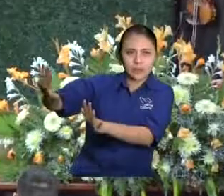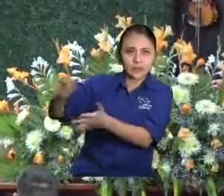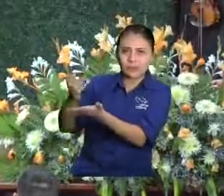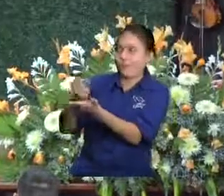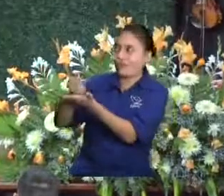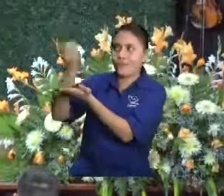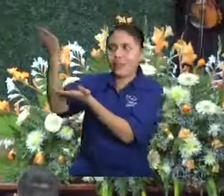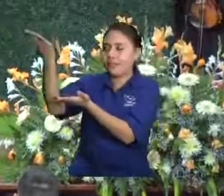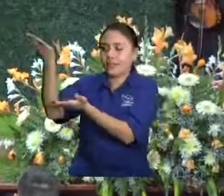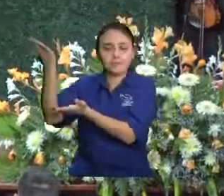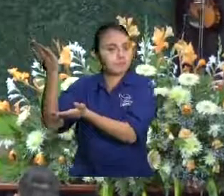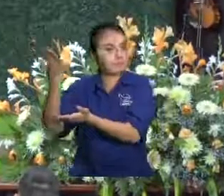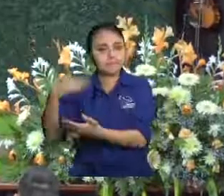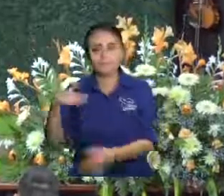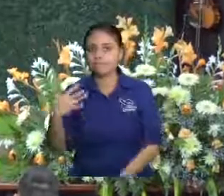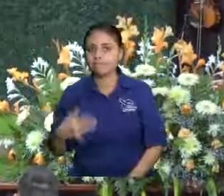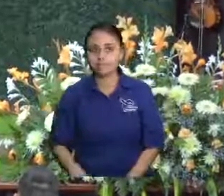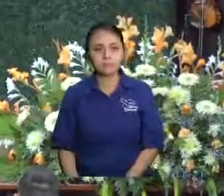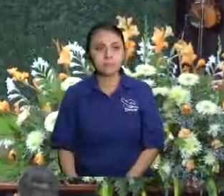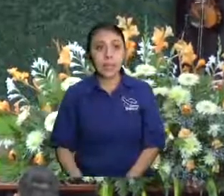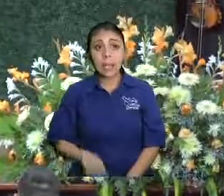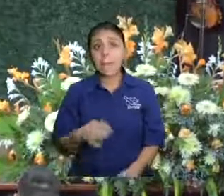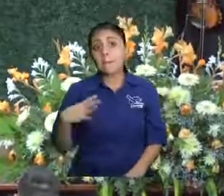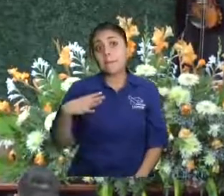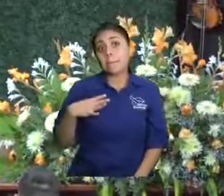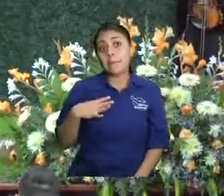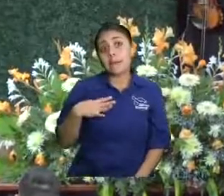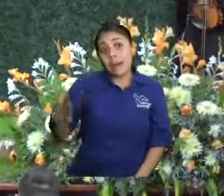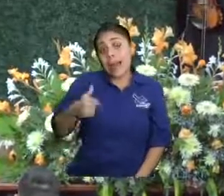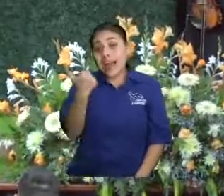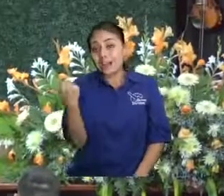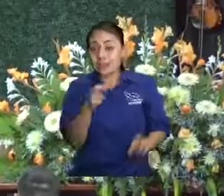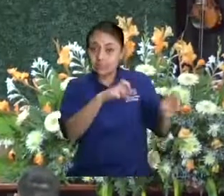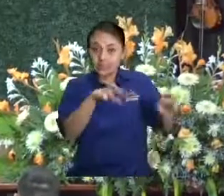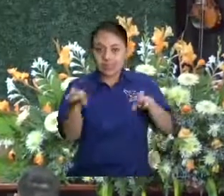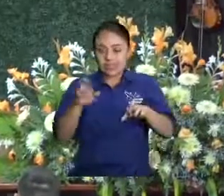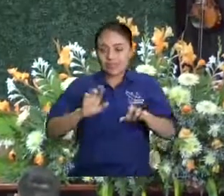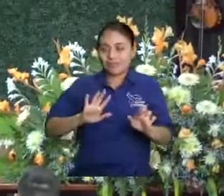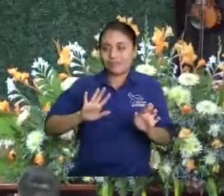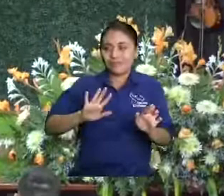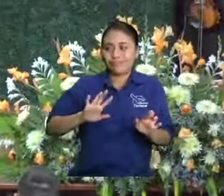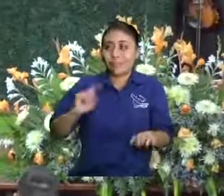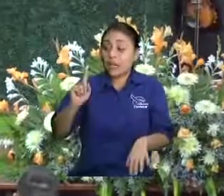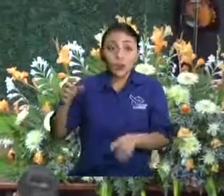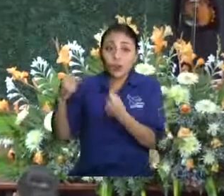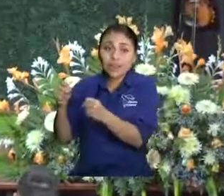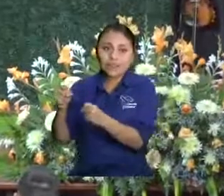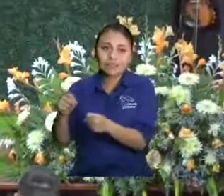terrible. Pero hay otros que no hacen eso, pero lo menosprecian de todas maneras.